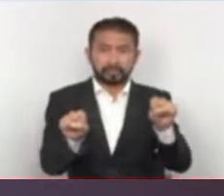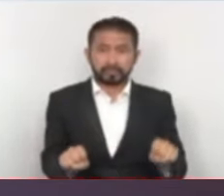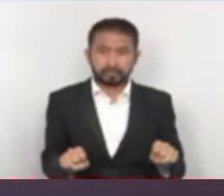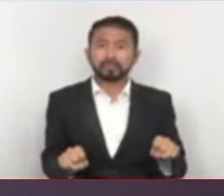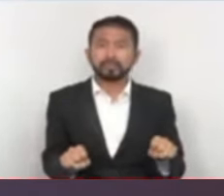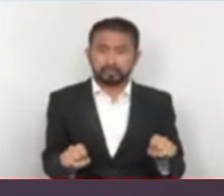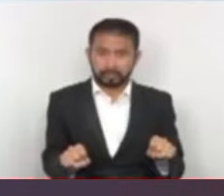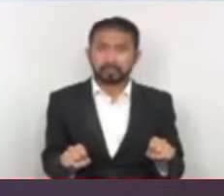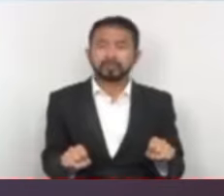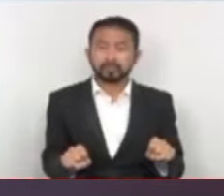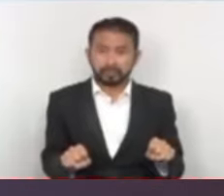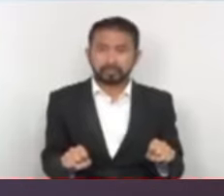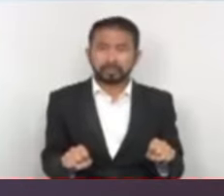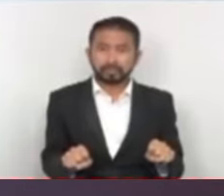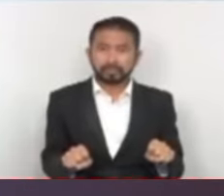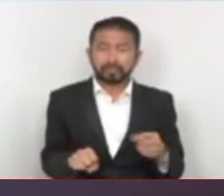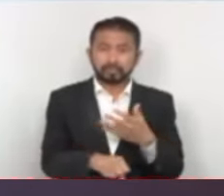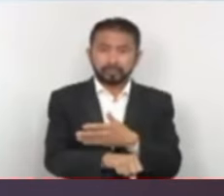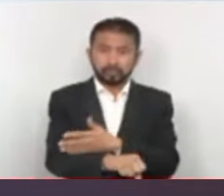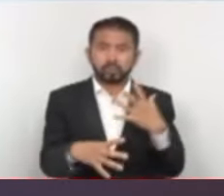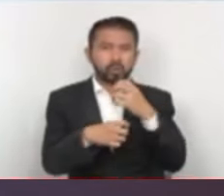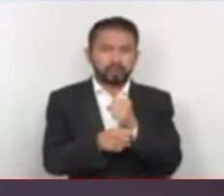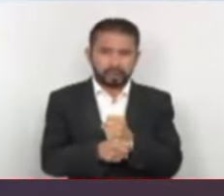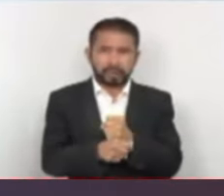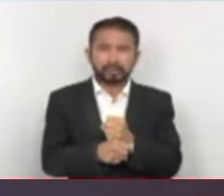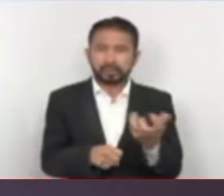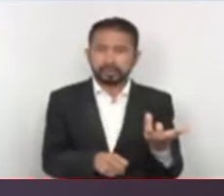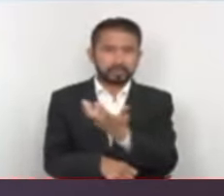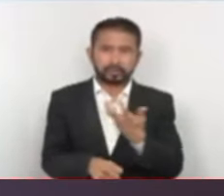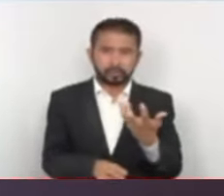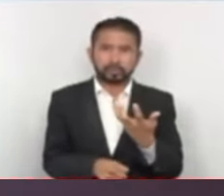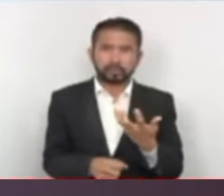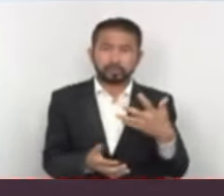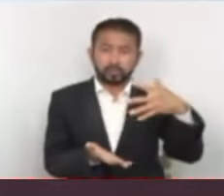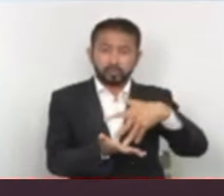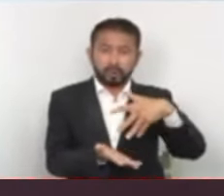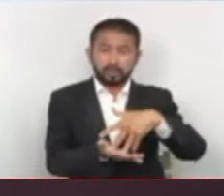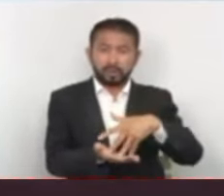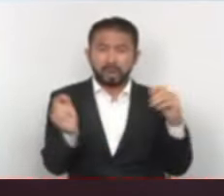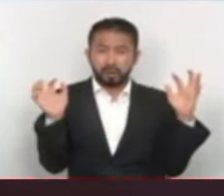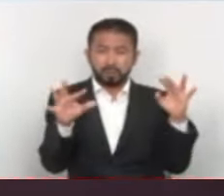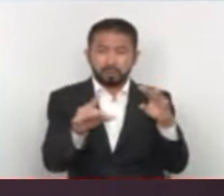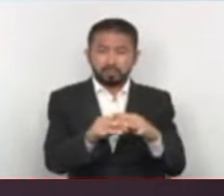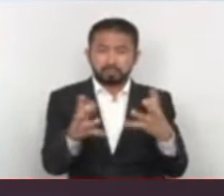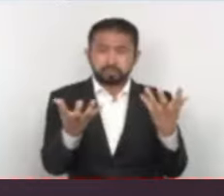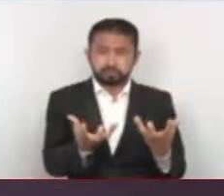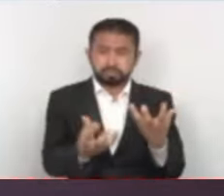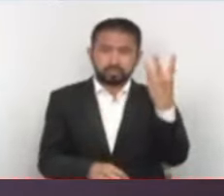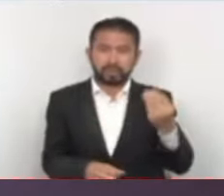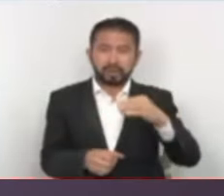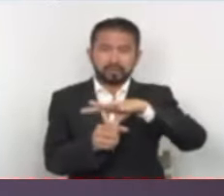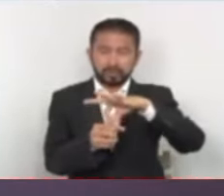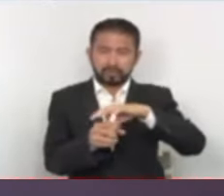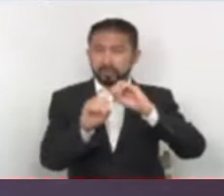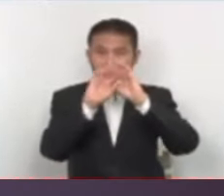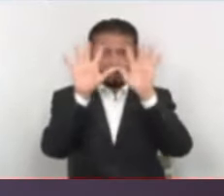más, cada día más creíble? Entre mayor es el porcentaje de los ciudadanos que acuden el día de la votación, pues